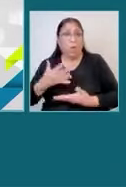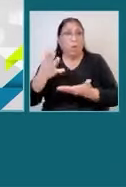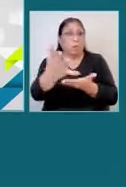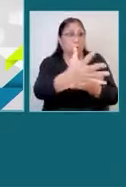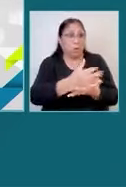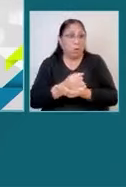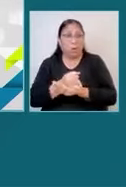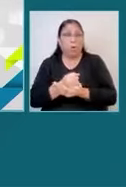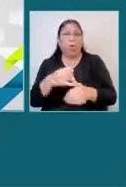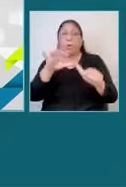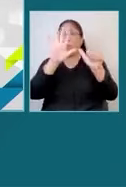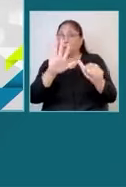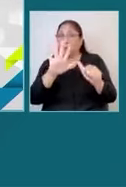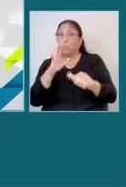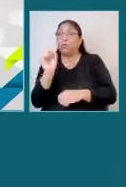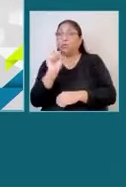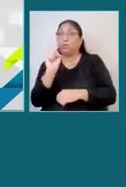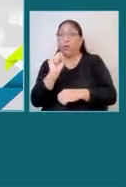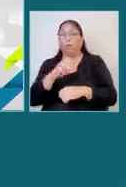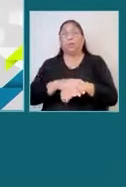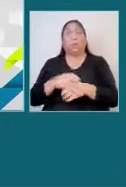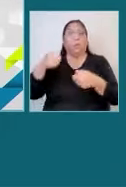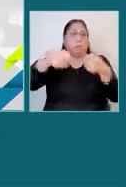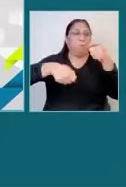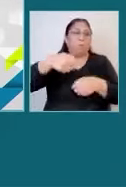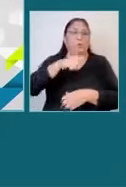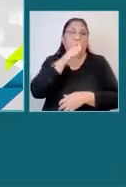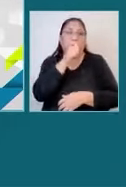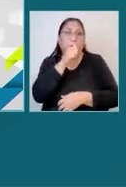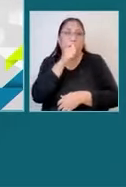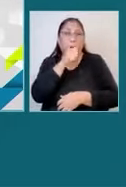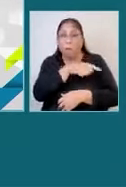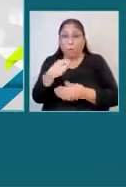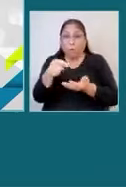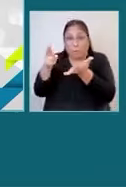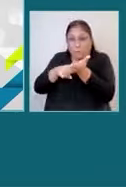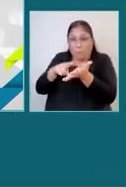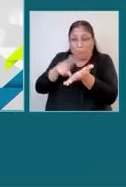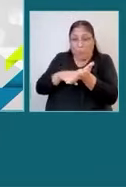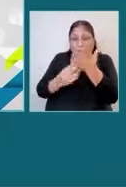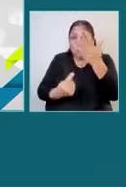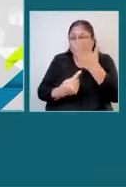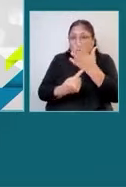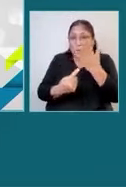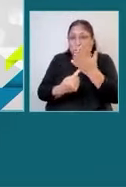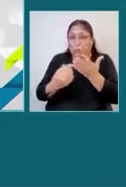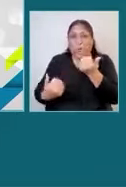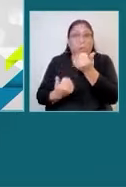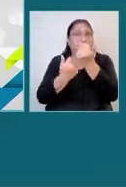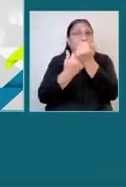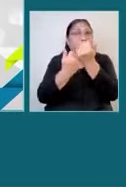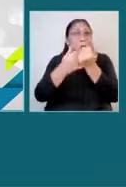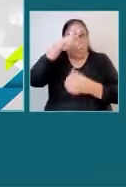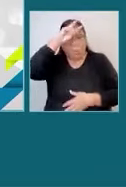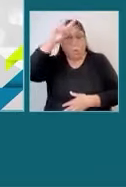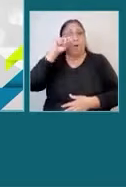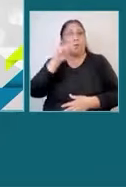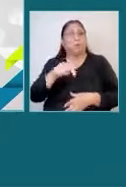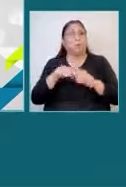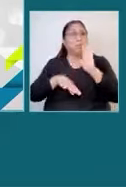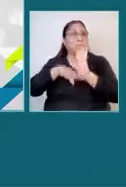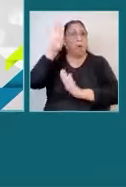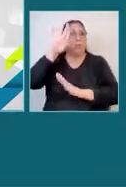alrededor de 6 soles de inversión privada, ¿no? Ya que las startups que han sido financiadas por Startup Perú han generado ventas por más